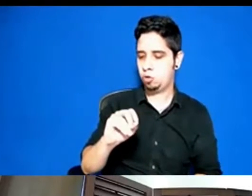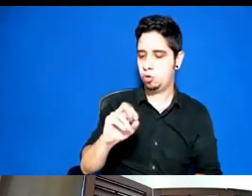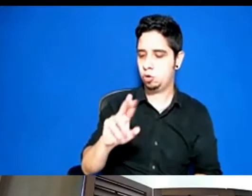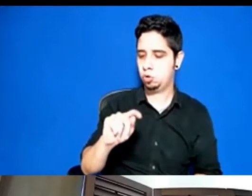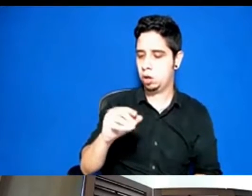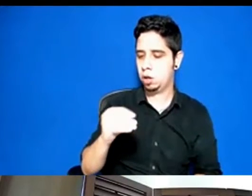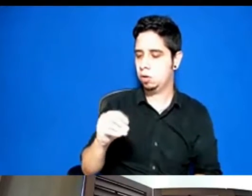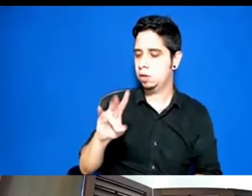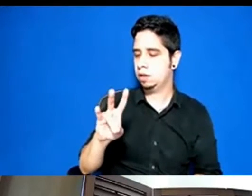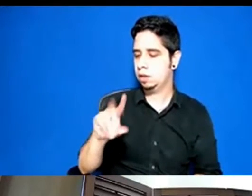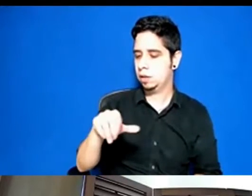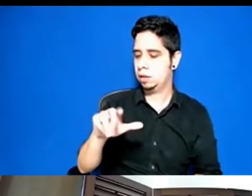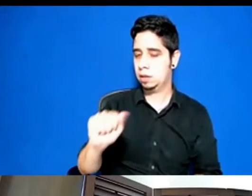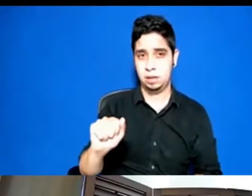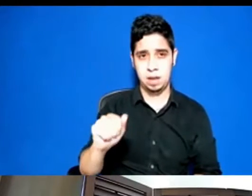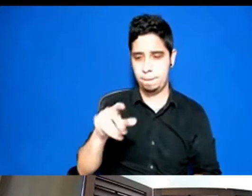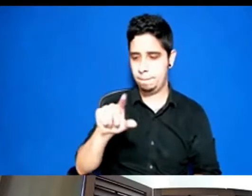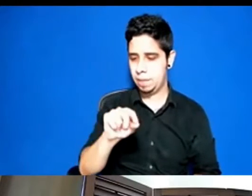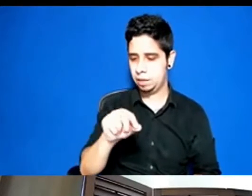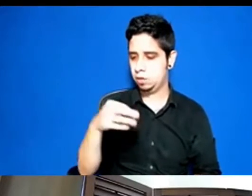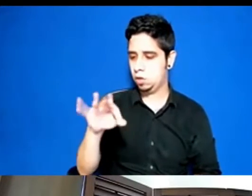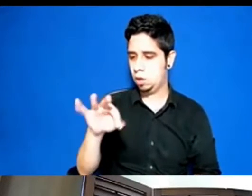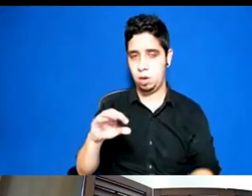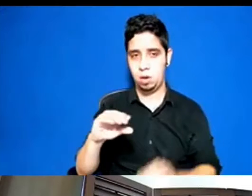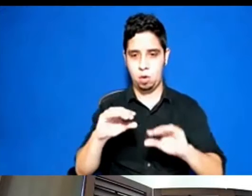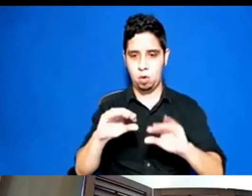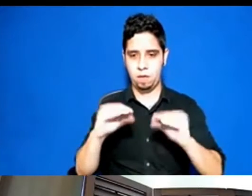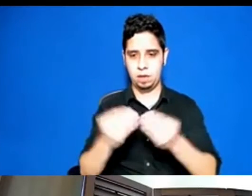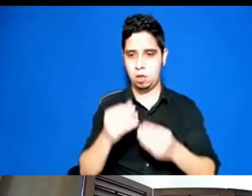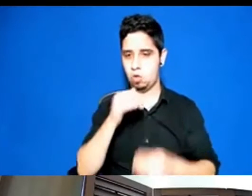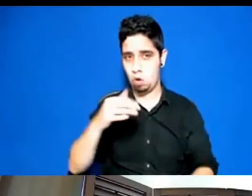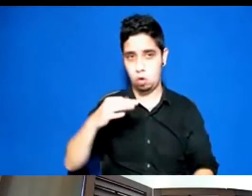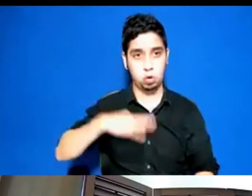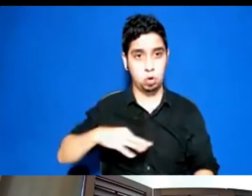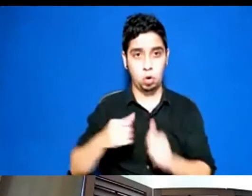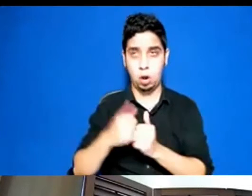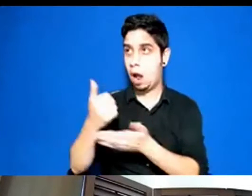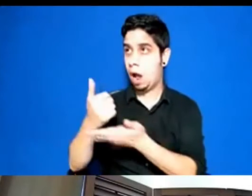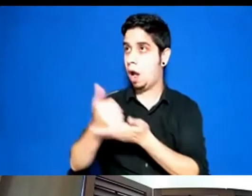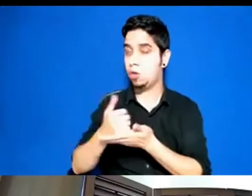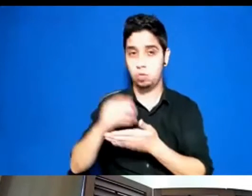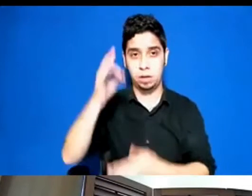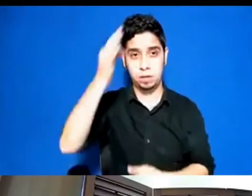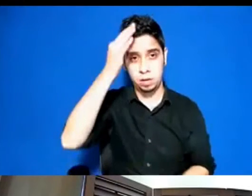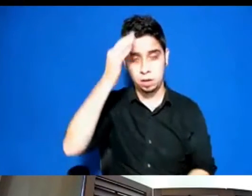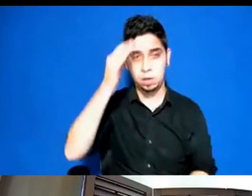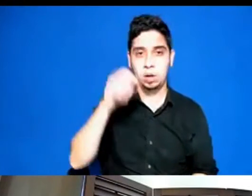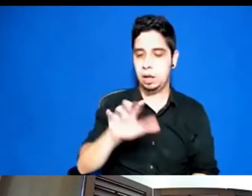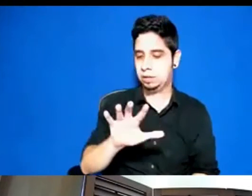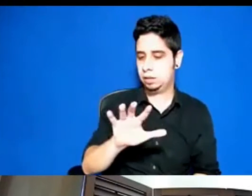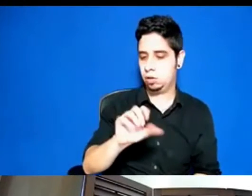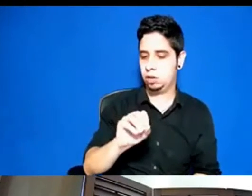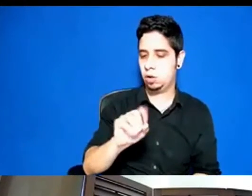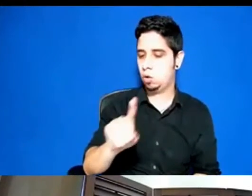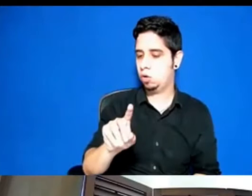como organización sin fines de lucro con exención federal con la 50173 y la local